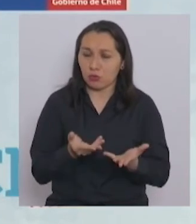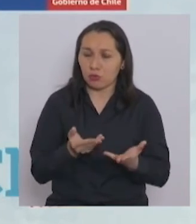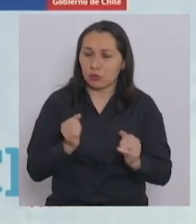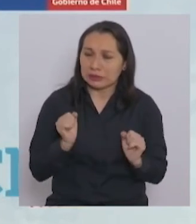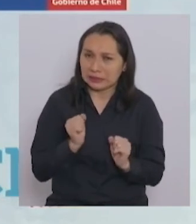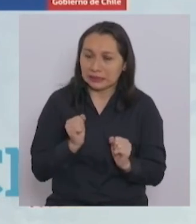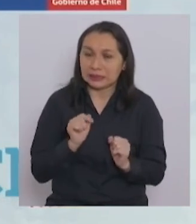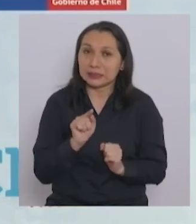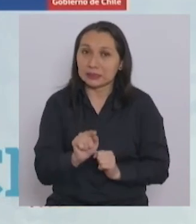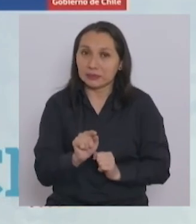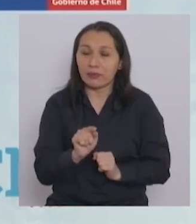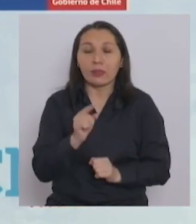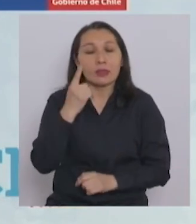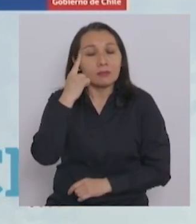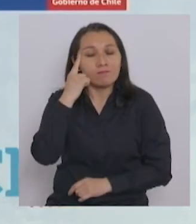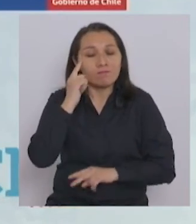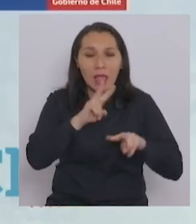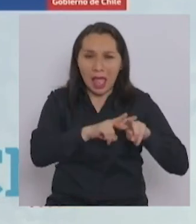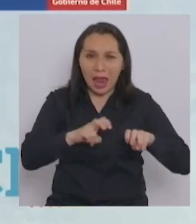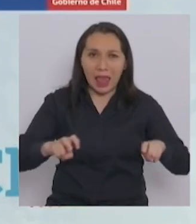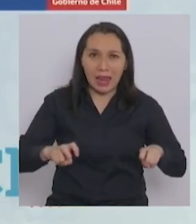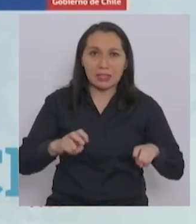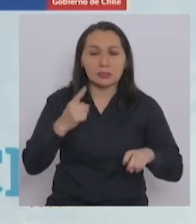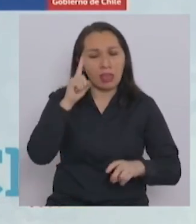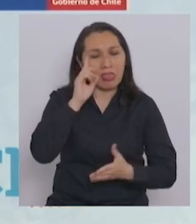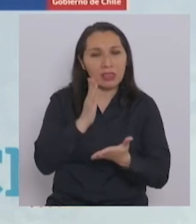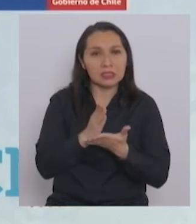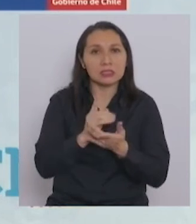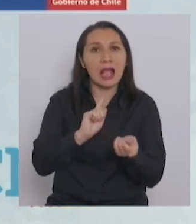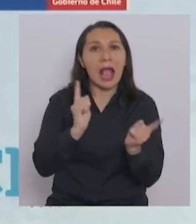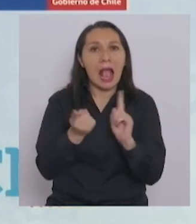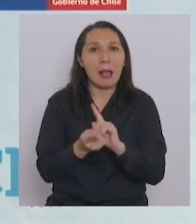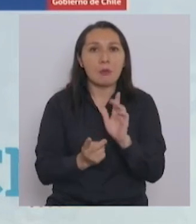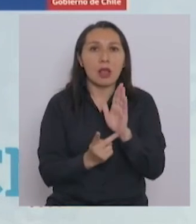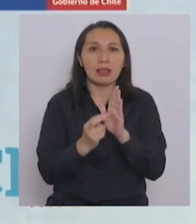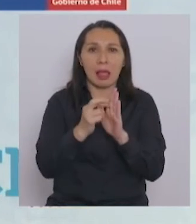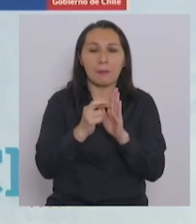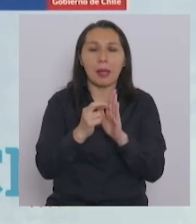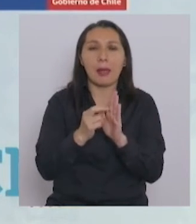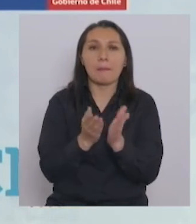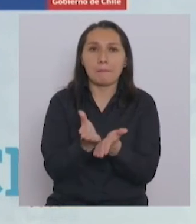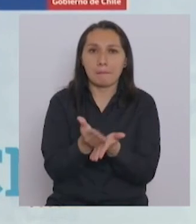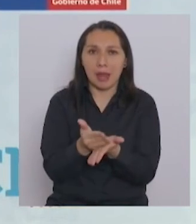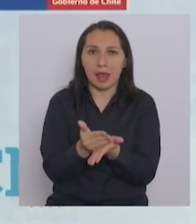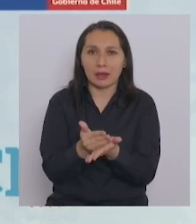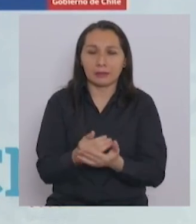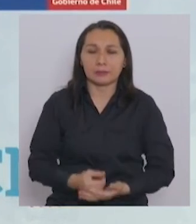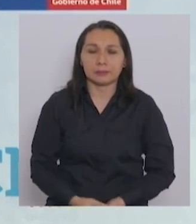En base a este análisis, se decidieron los siguientes cambios de la fase en el plan paso a paso.